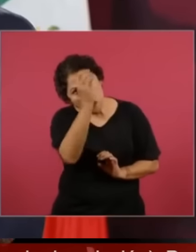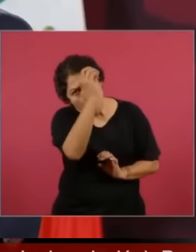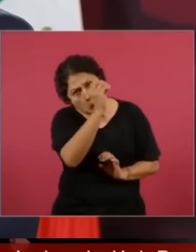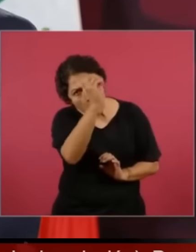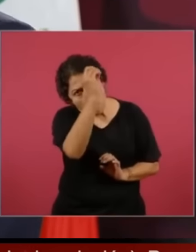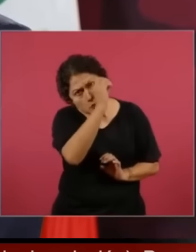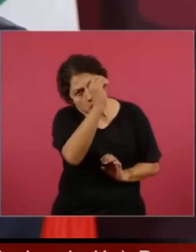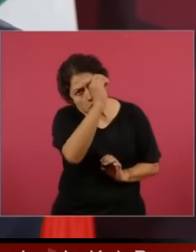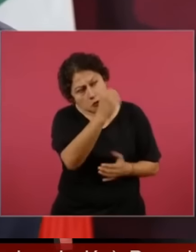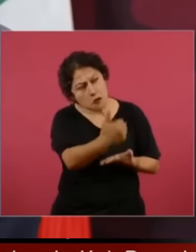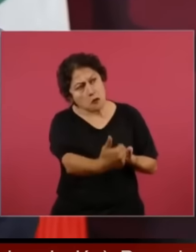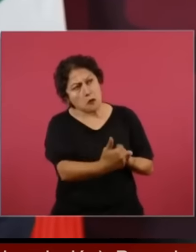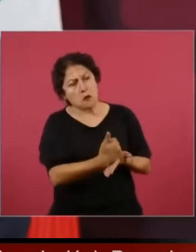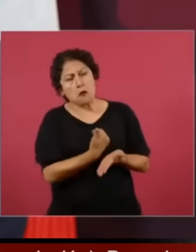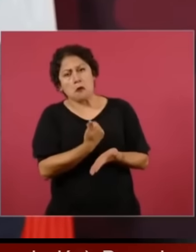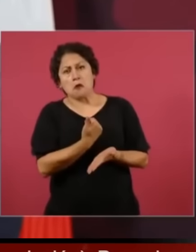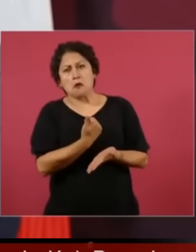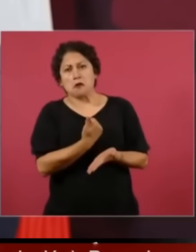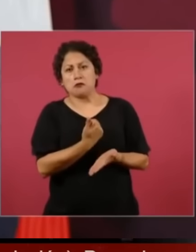que está mal lo que estamos haciendo?